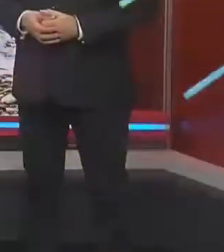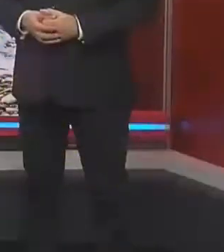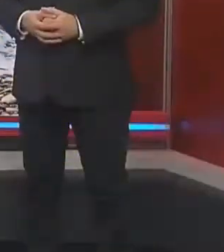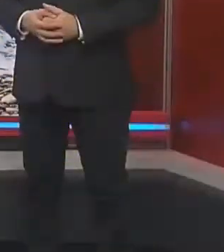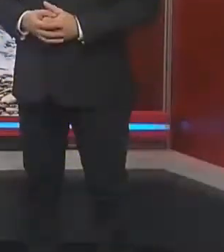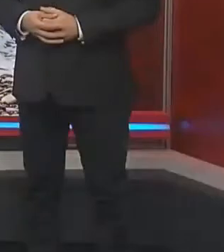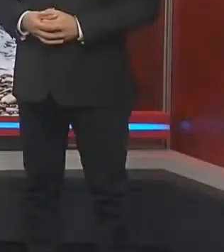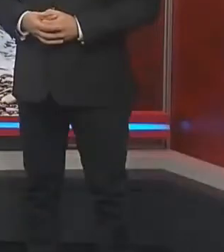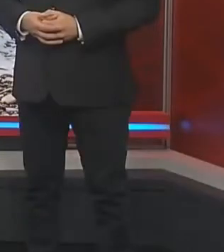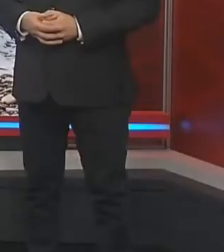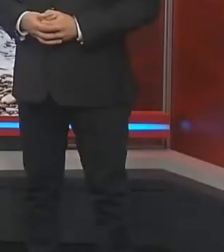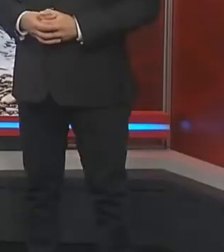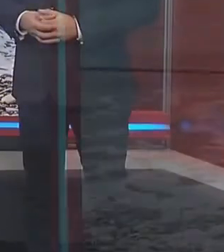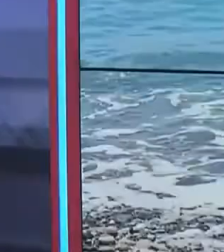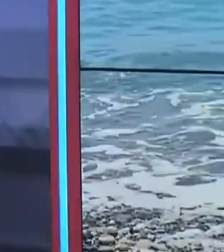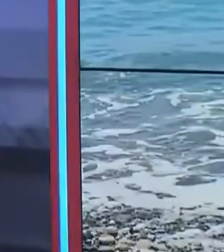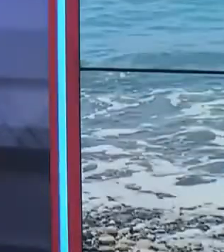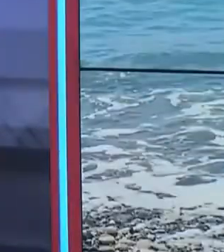Verano.